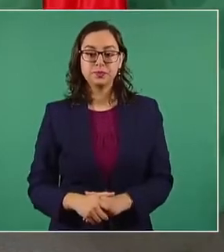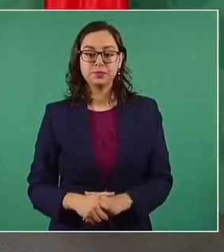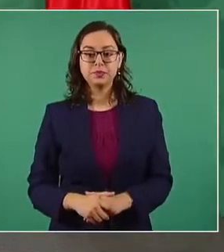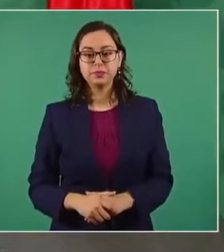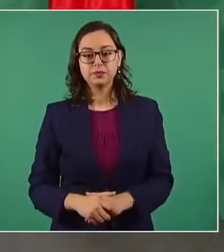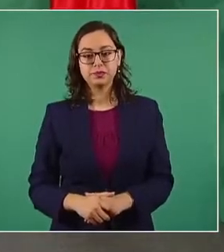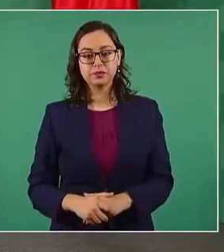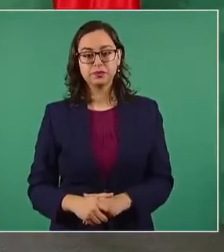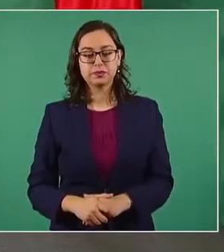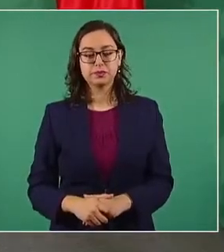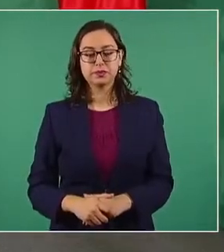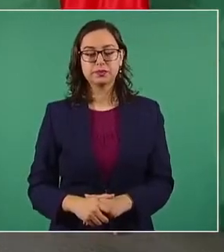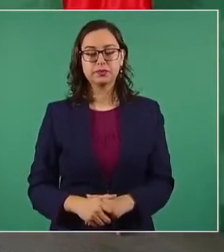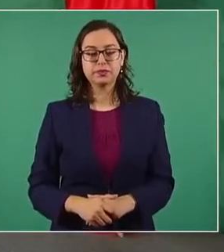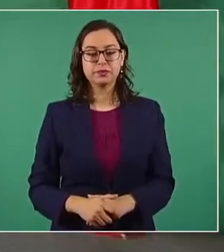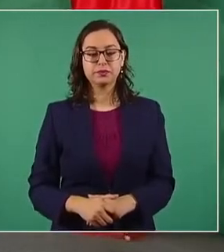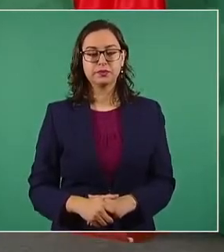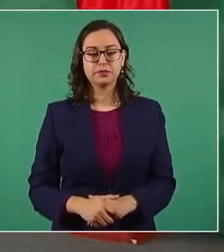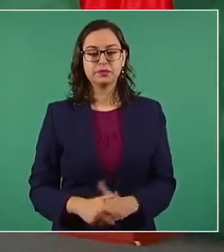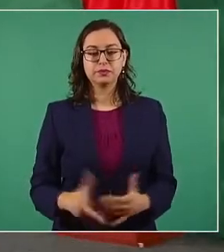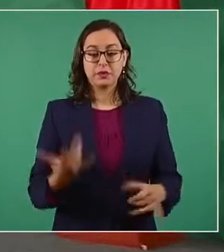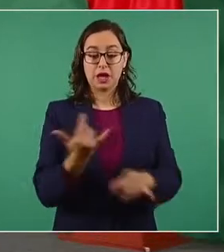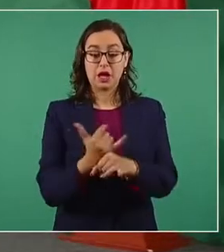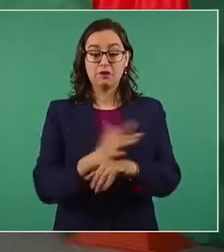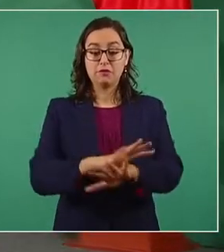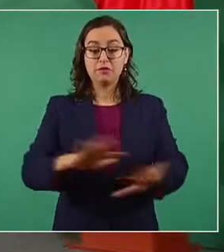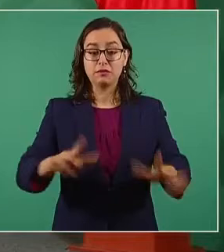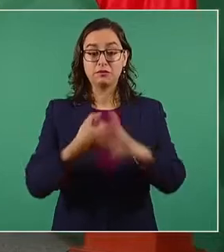de iniciar el informe,